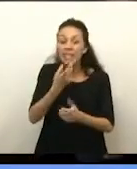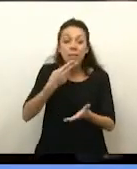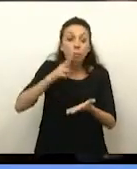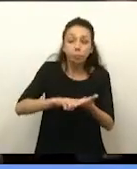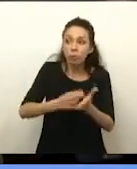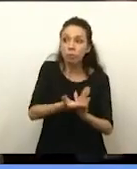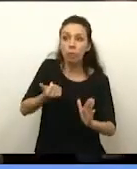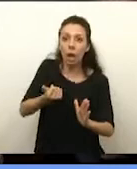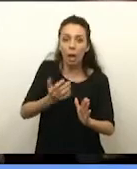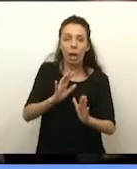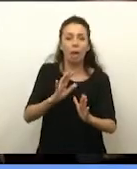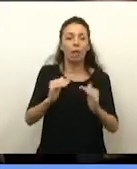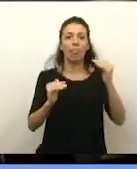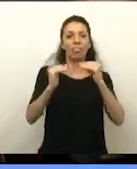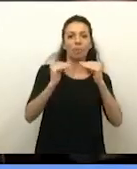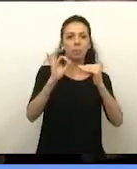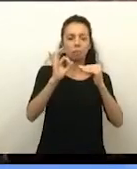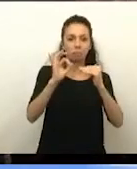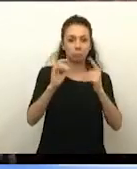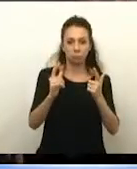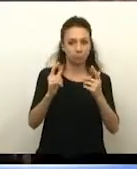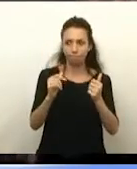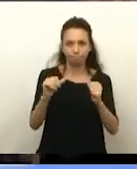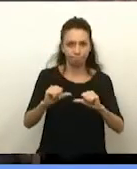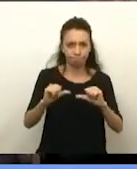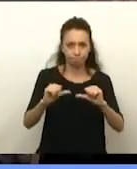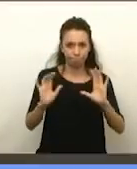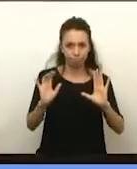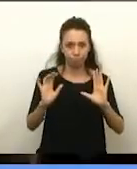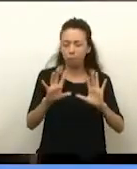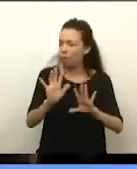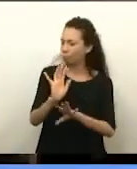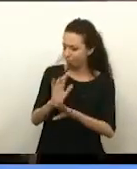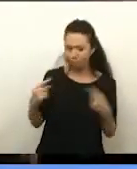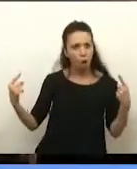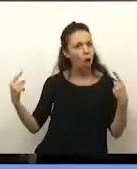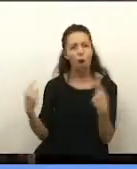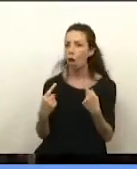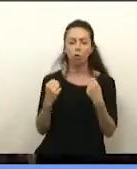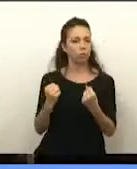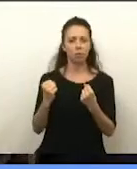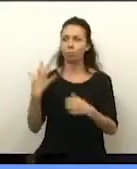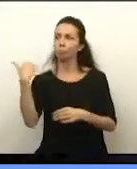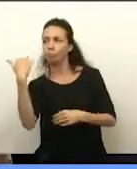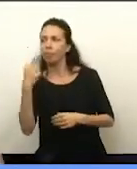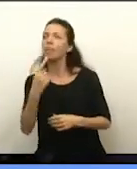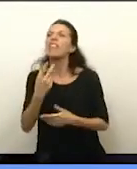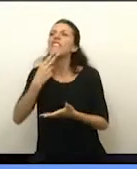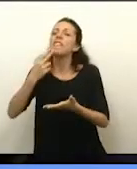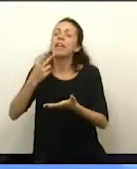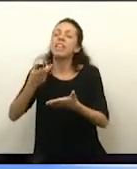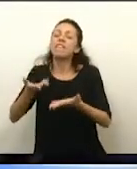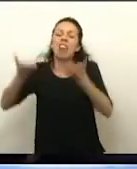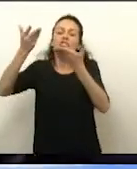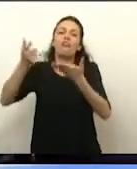pero es una contradicción es una enorme contradicción como es hablar que la inflación es fácil de domar